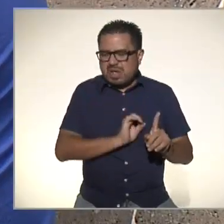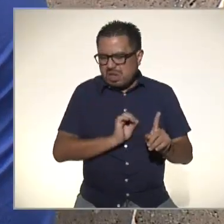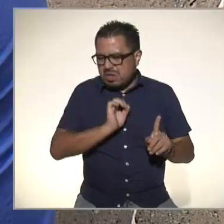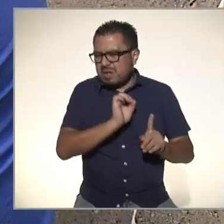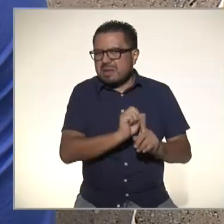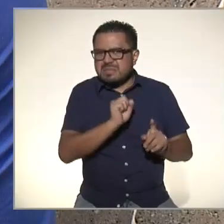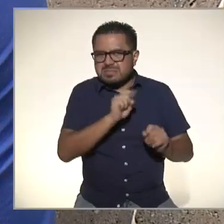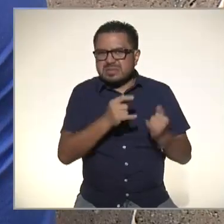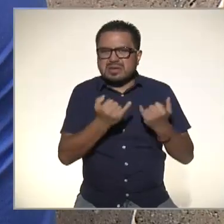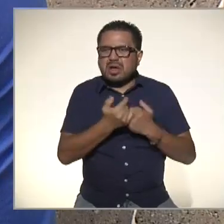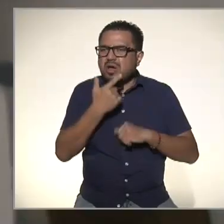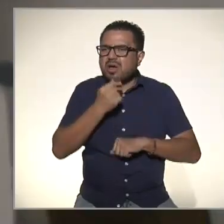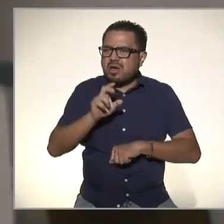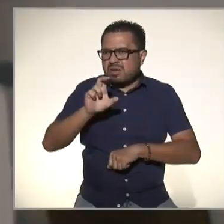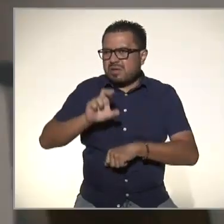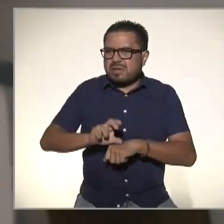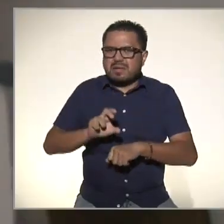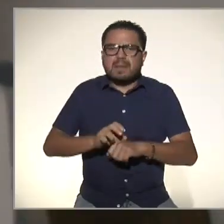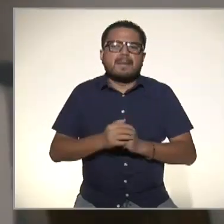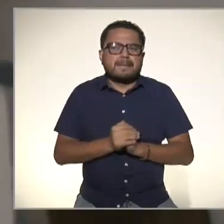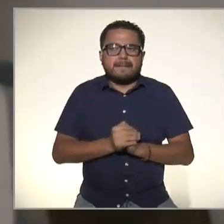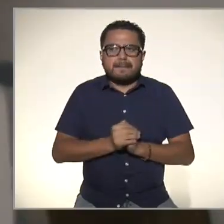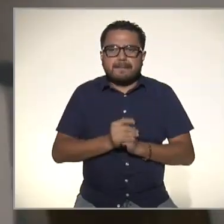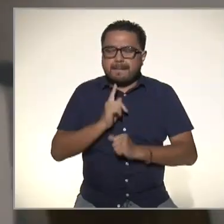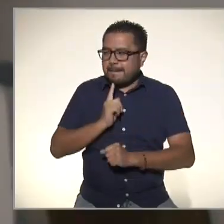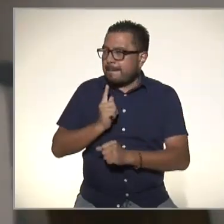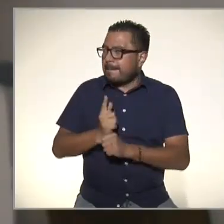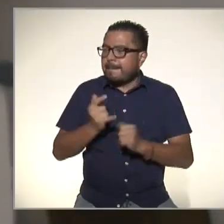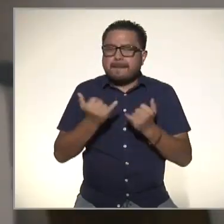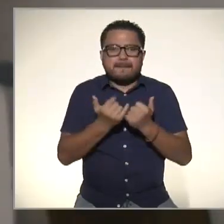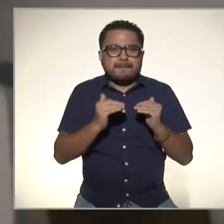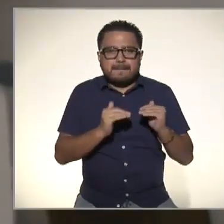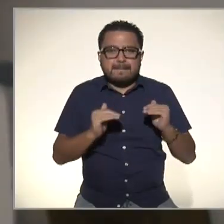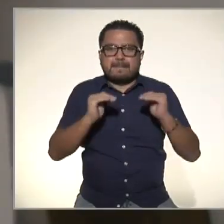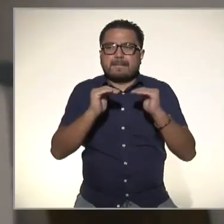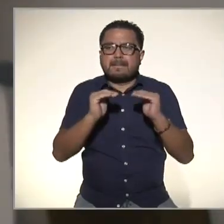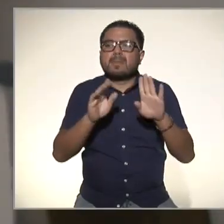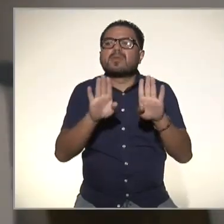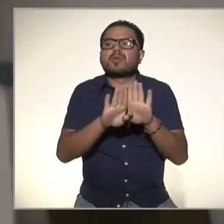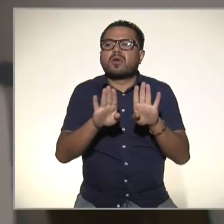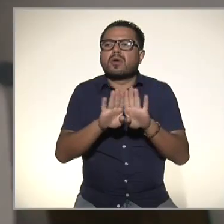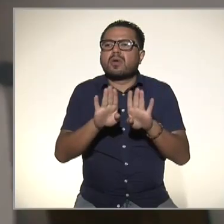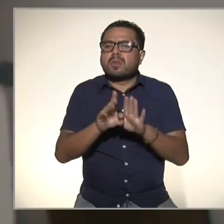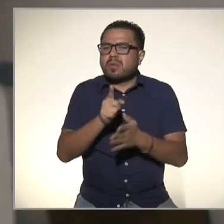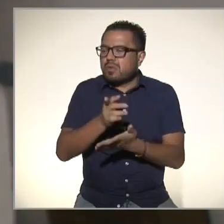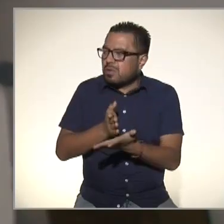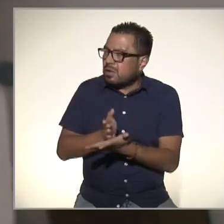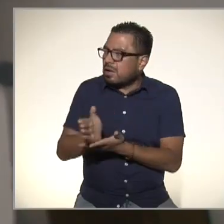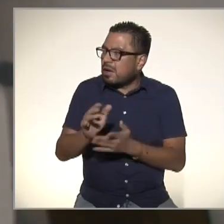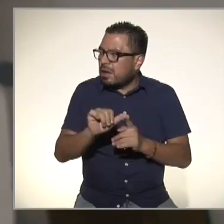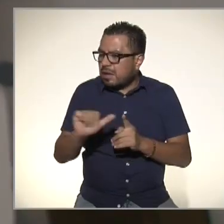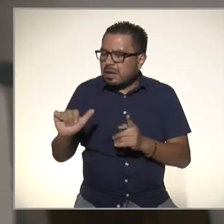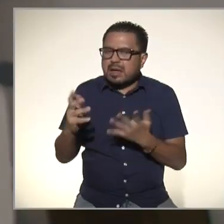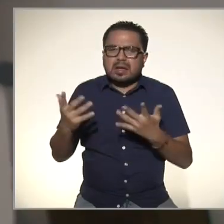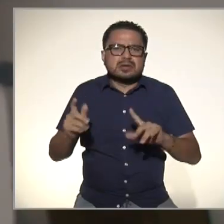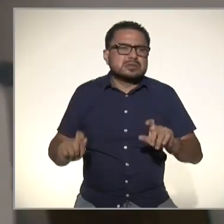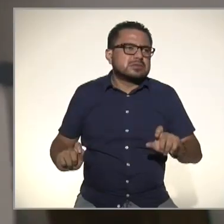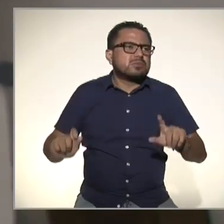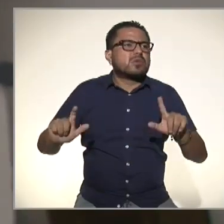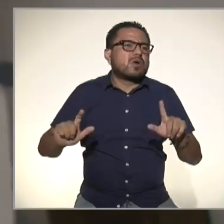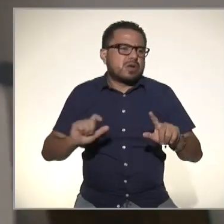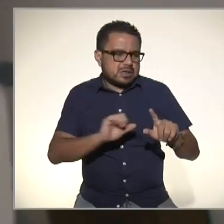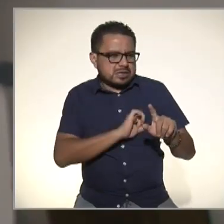también es parte del machismo. Ver con perspectiva de género, incluso cómo entrarle a hacer programas de